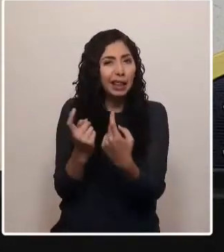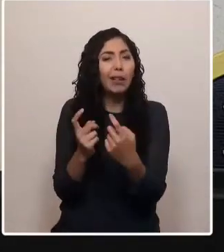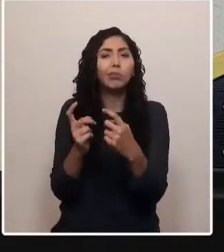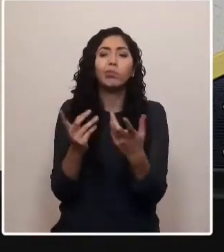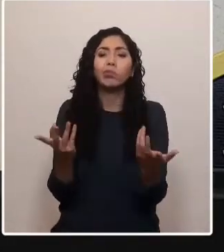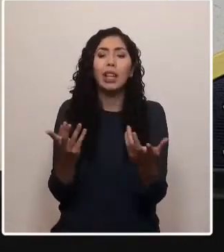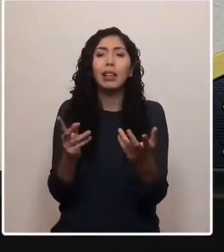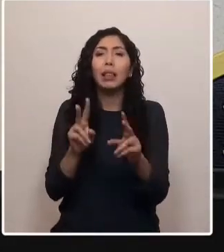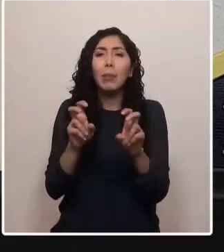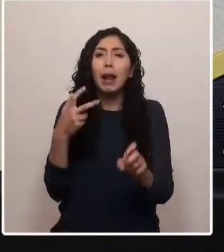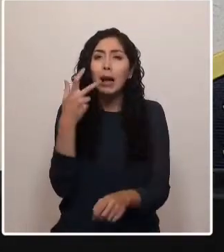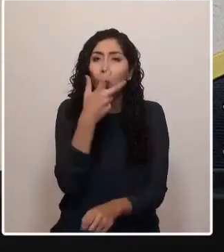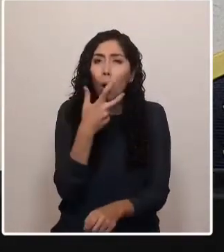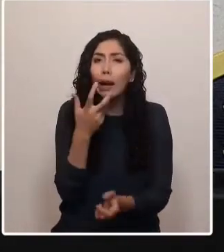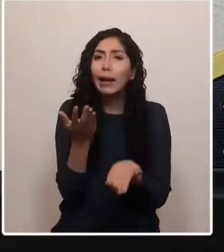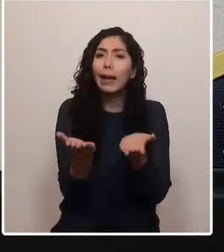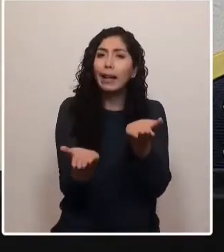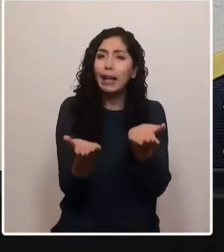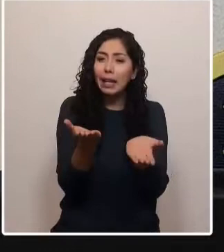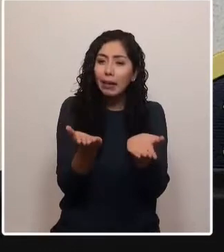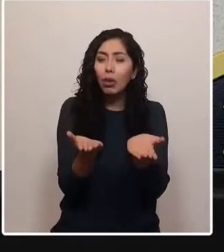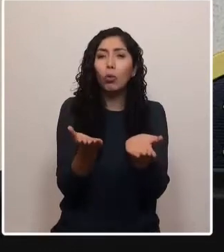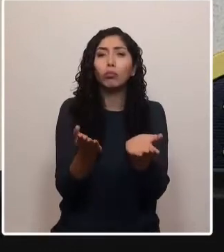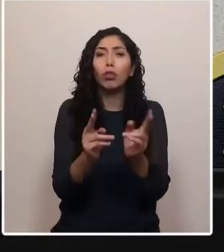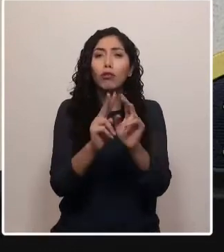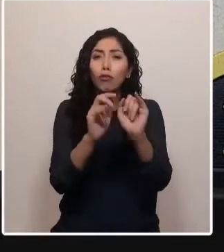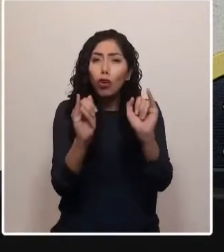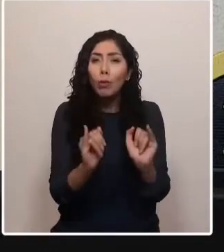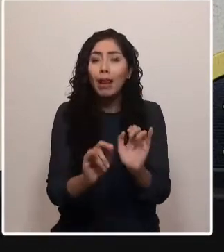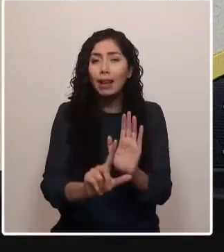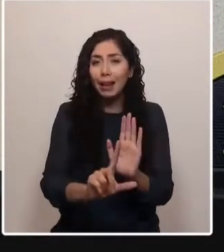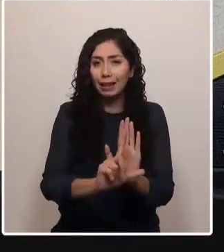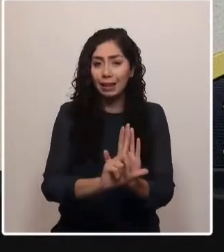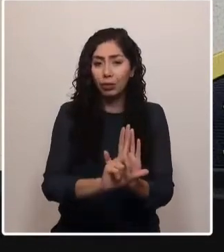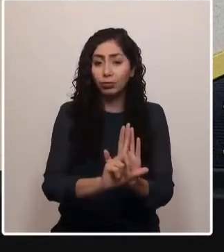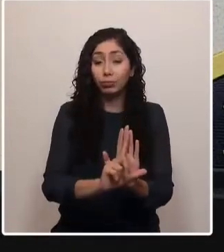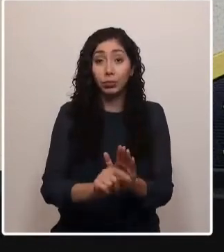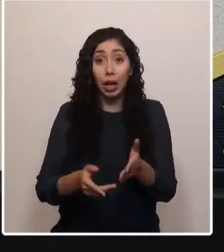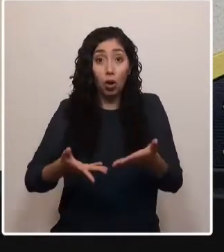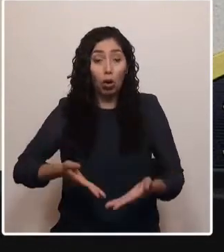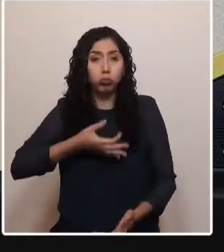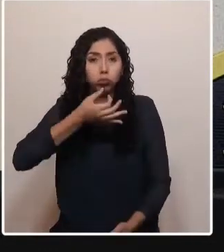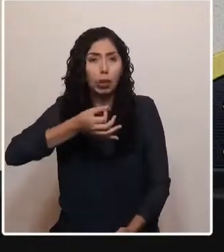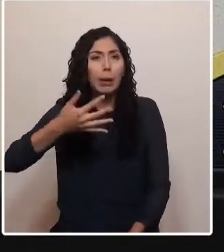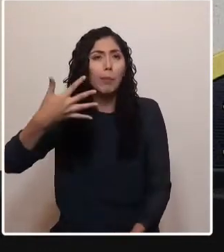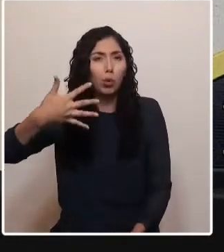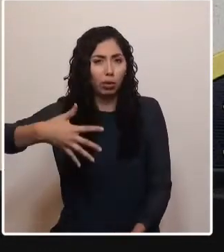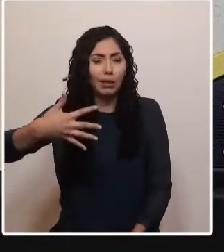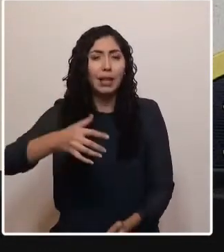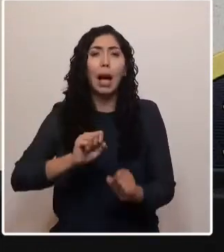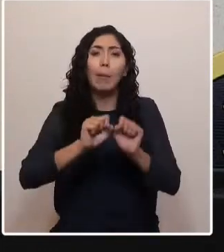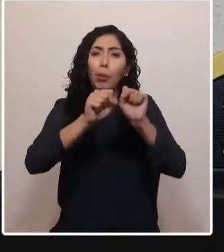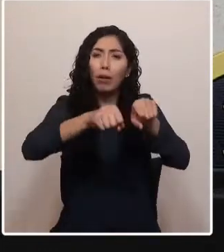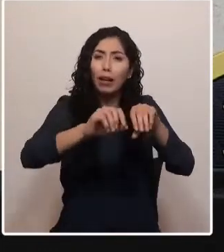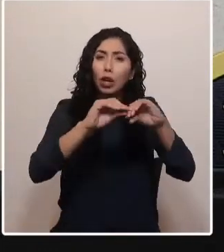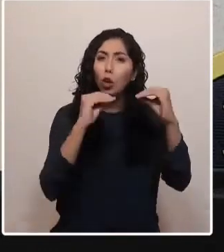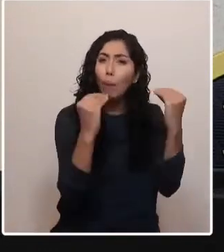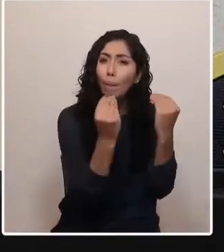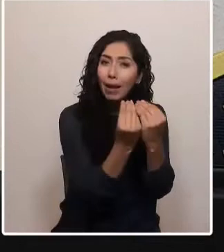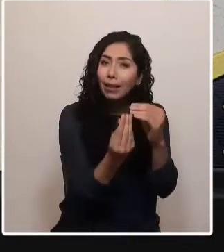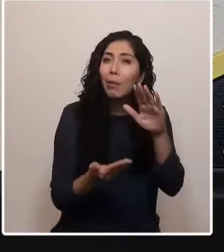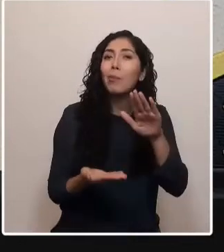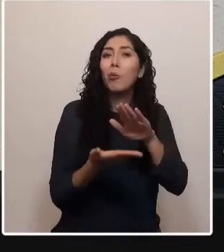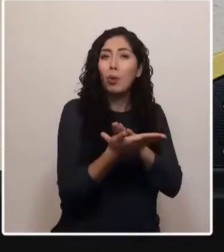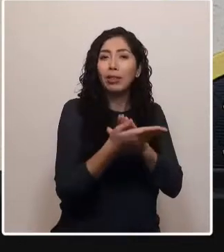y técnica legislativa, y en esta intervención me voy a referir a la importancia de aprobar íntegramente la propuesta hecha por